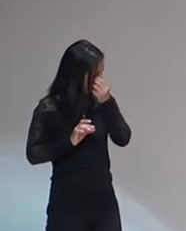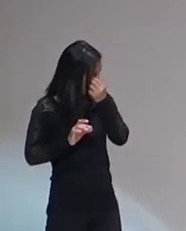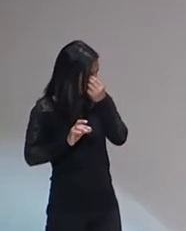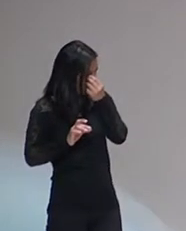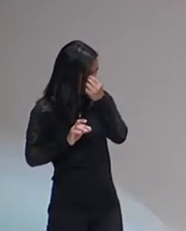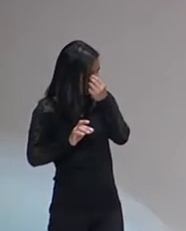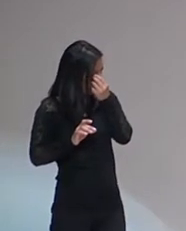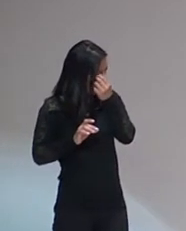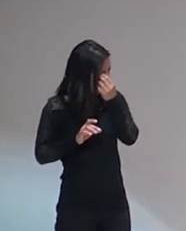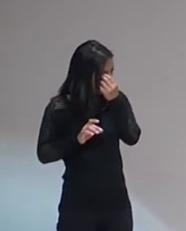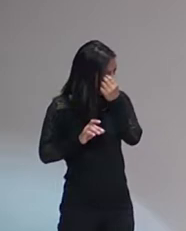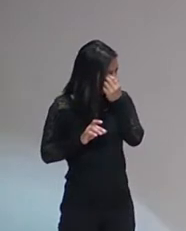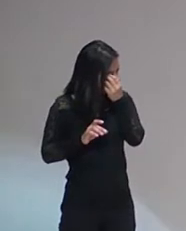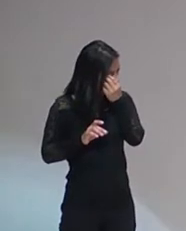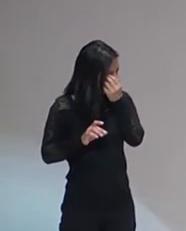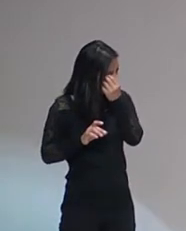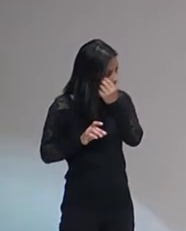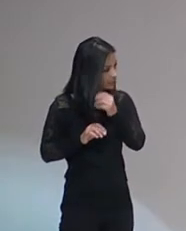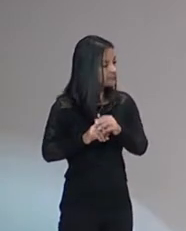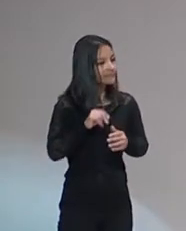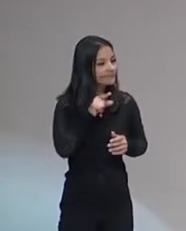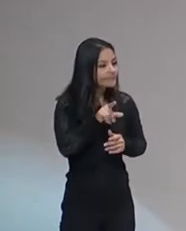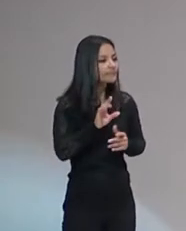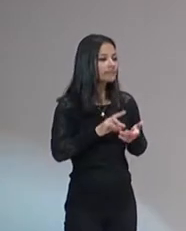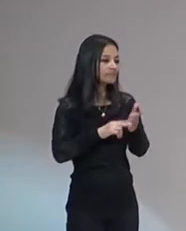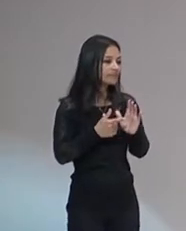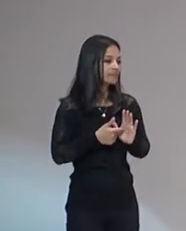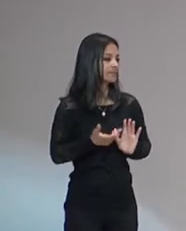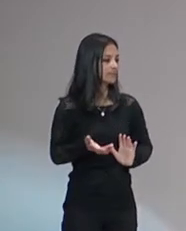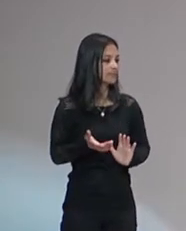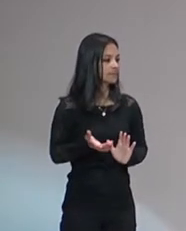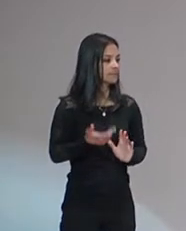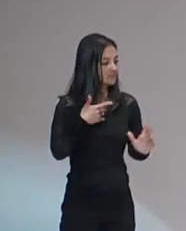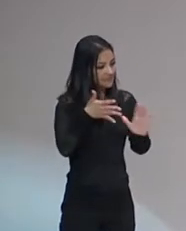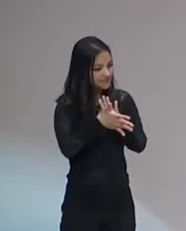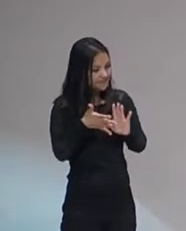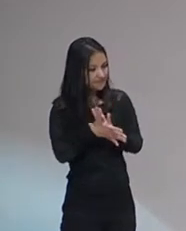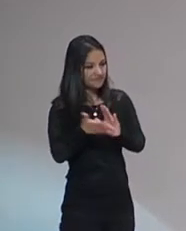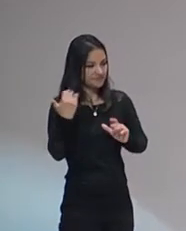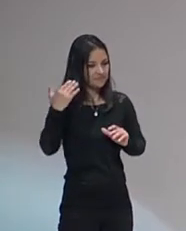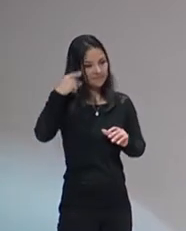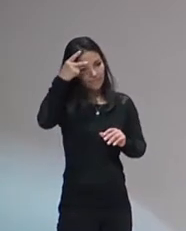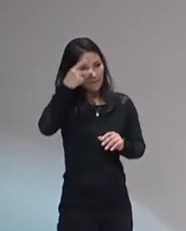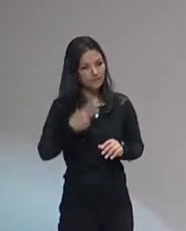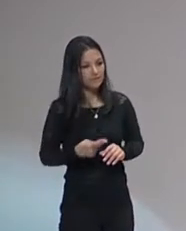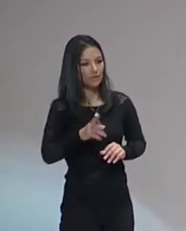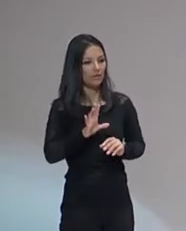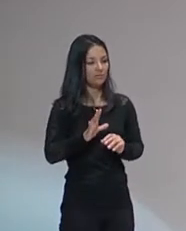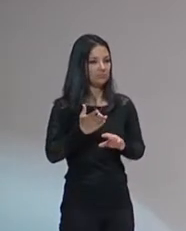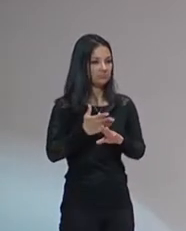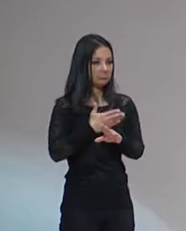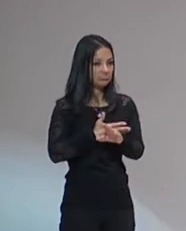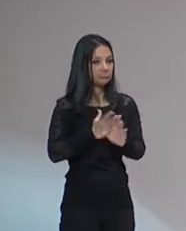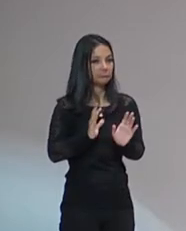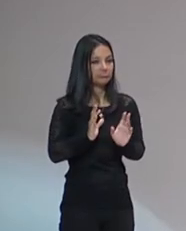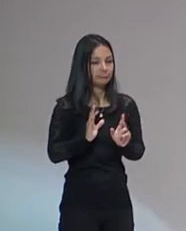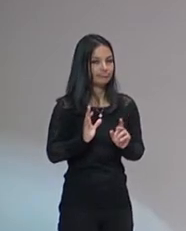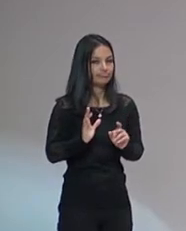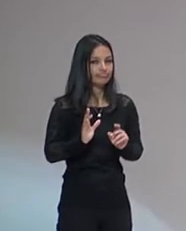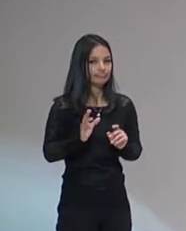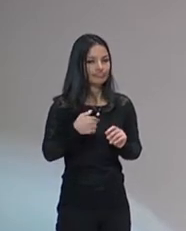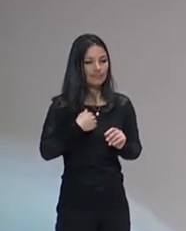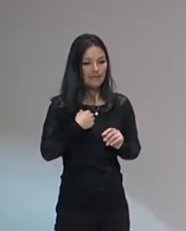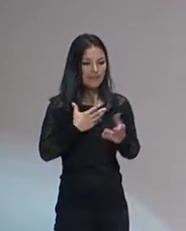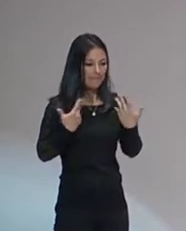es contar las historias precisamente que se han vivido a nivel de